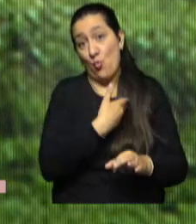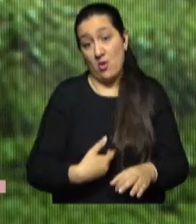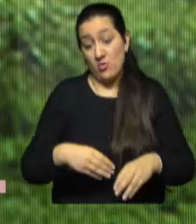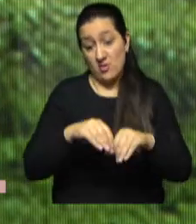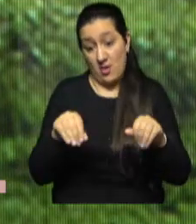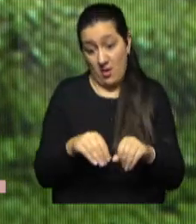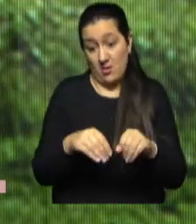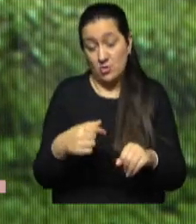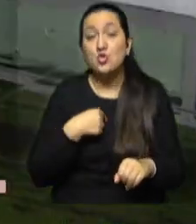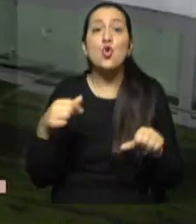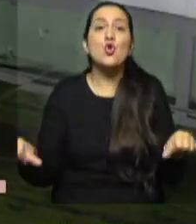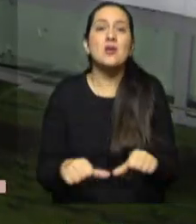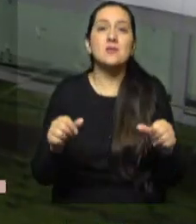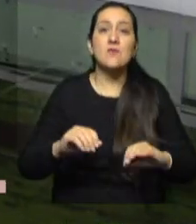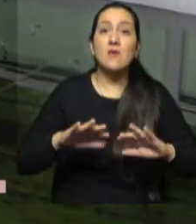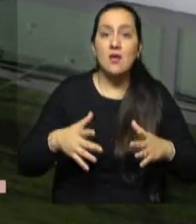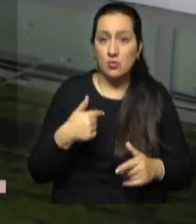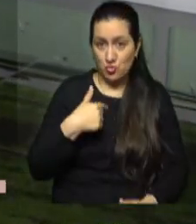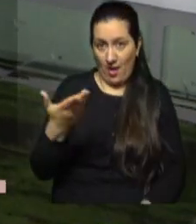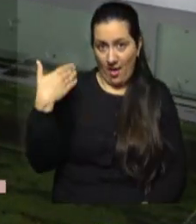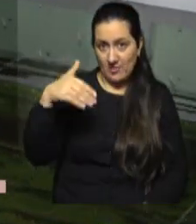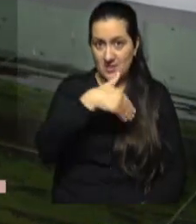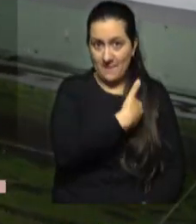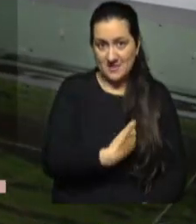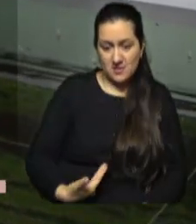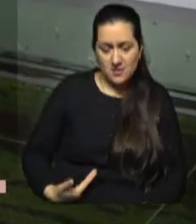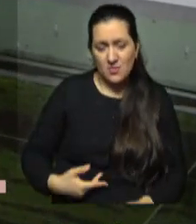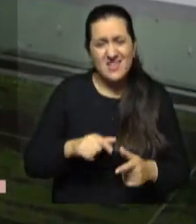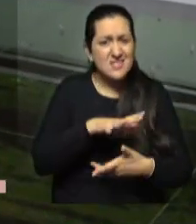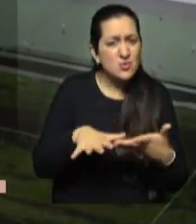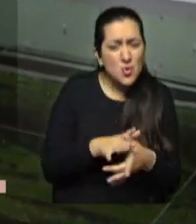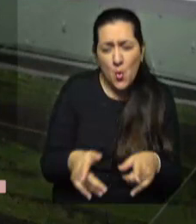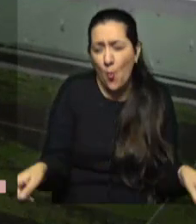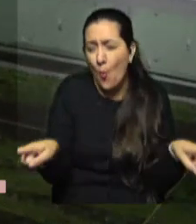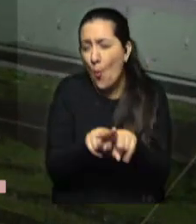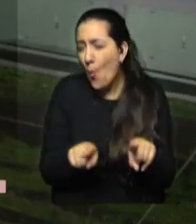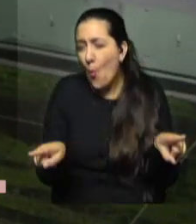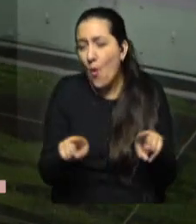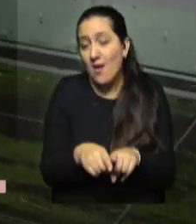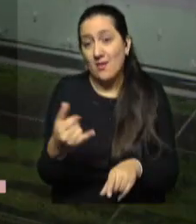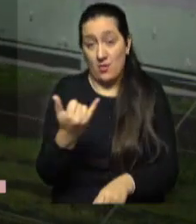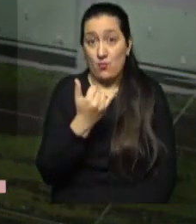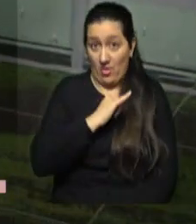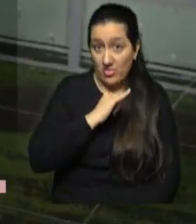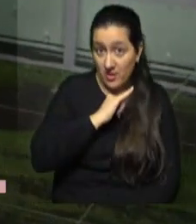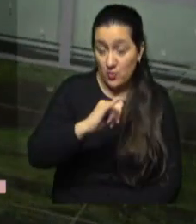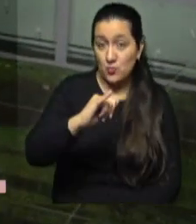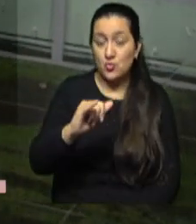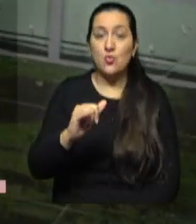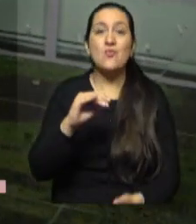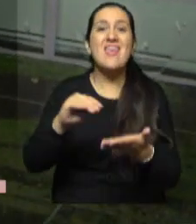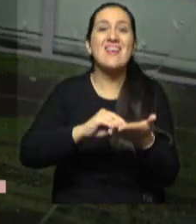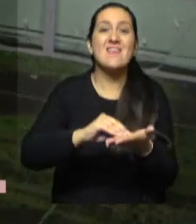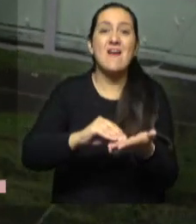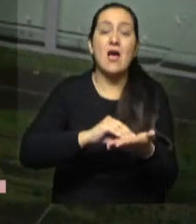lo que hice en esta ocasión cuando fui presidente en un caso Exactamente igual donde hubo una denuncia de un escribano